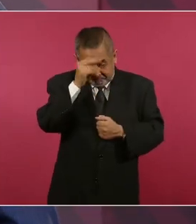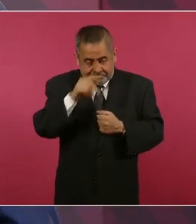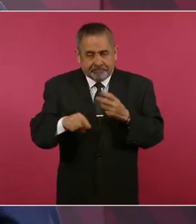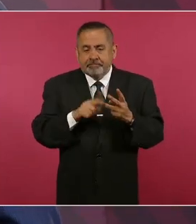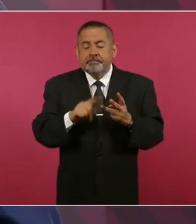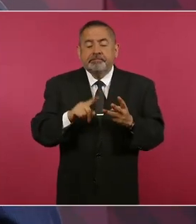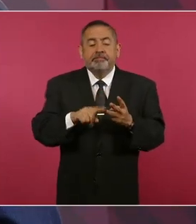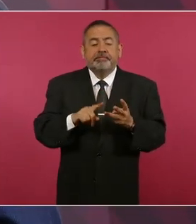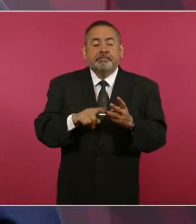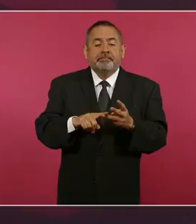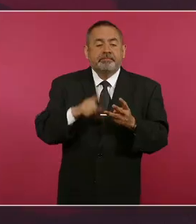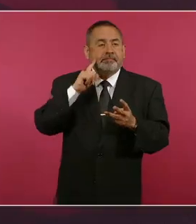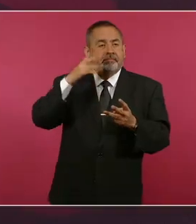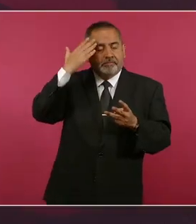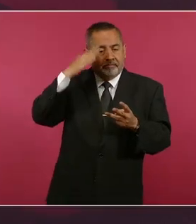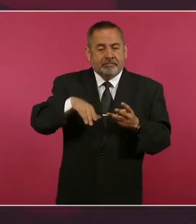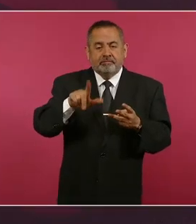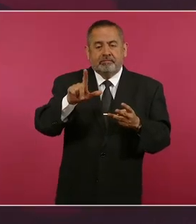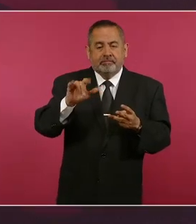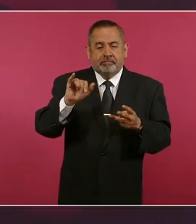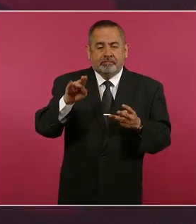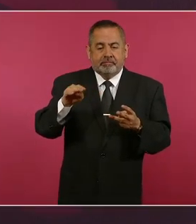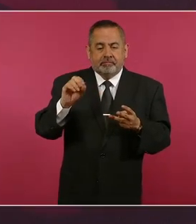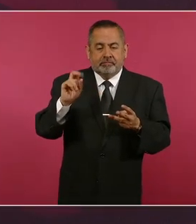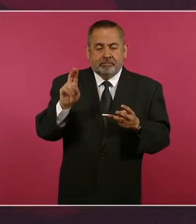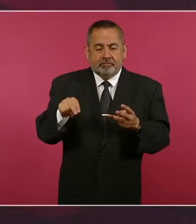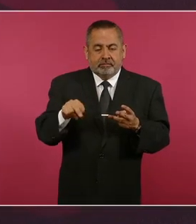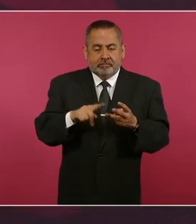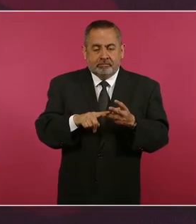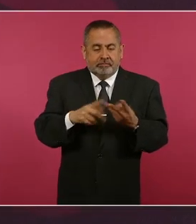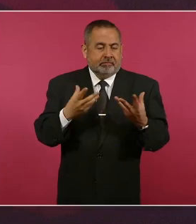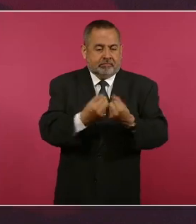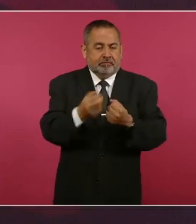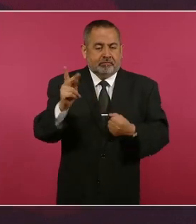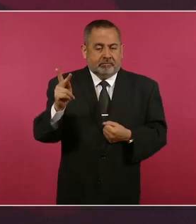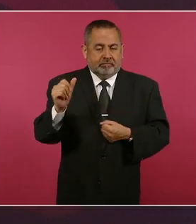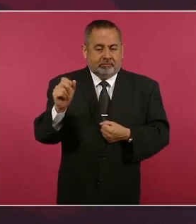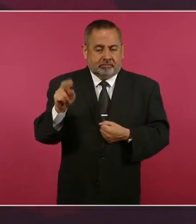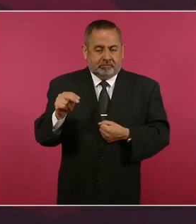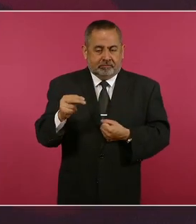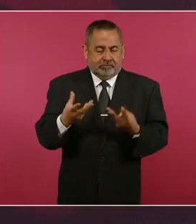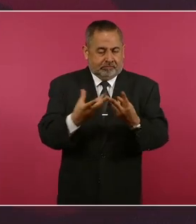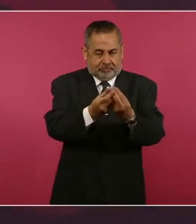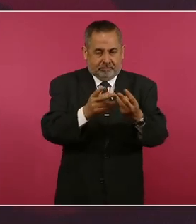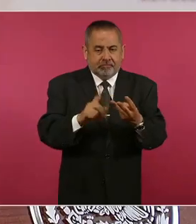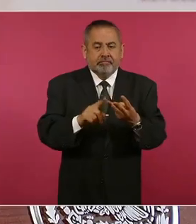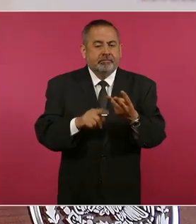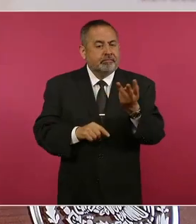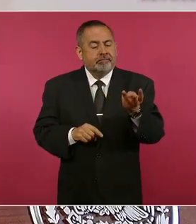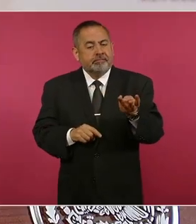la señora Limón, del PAN,